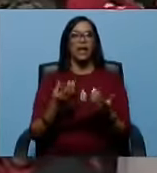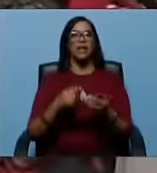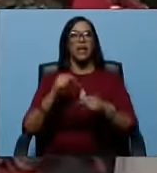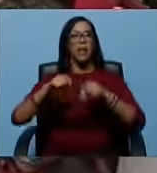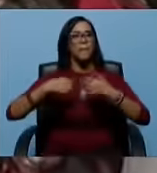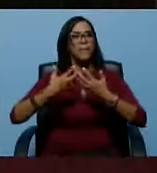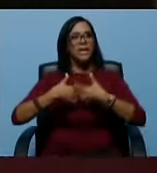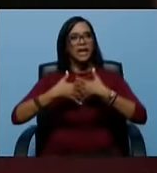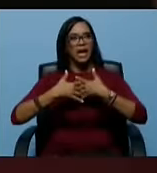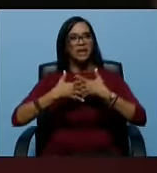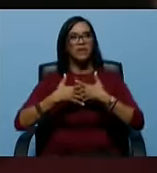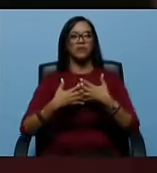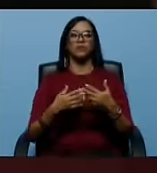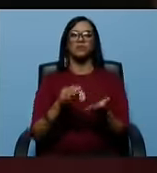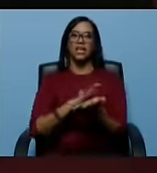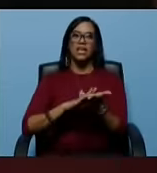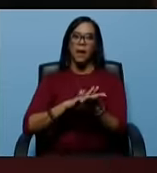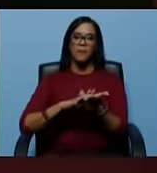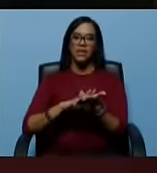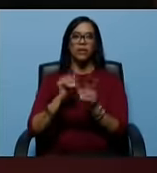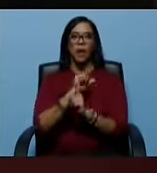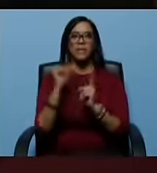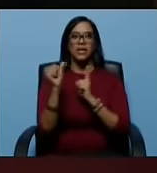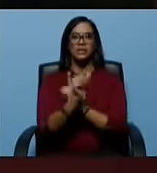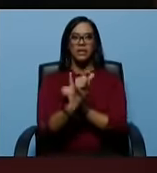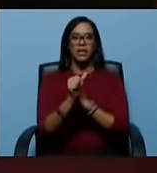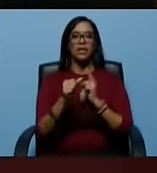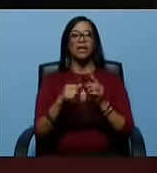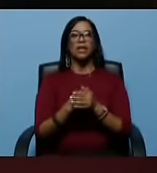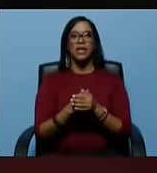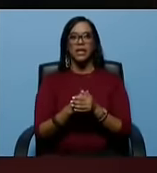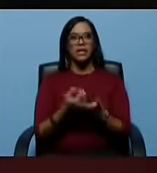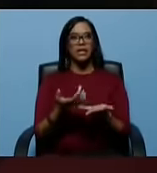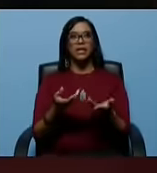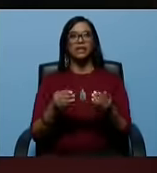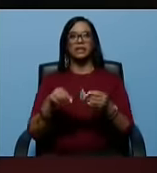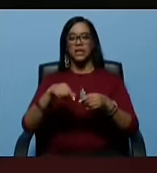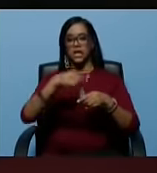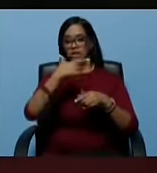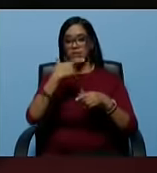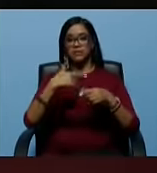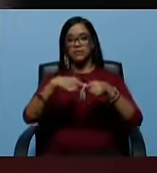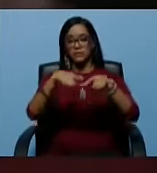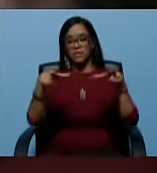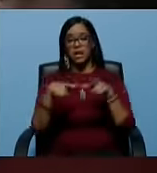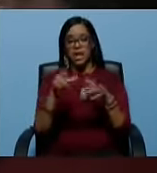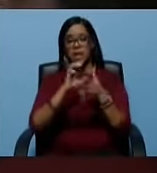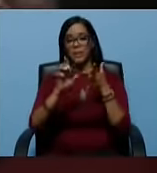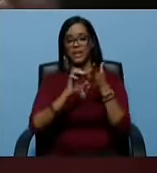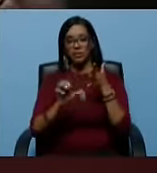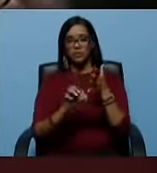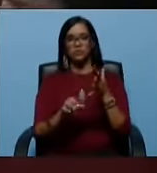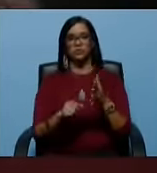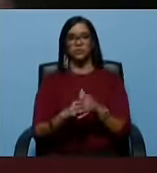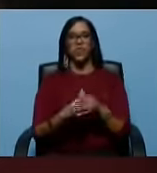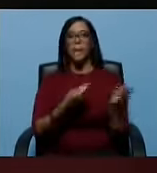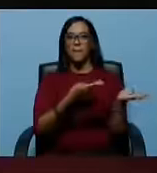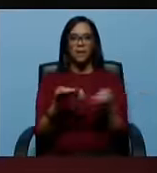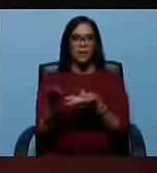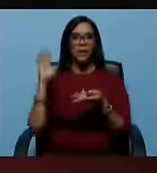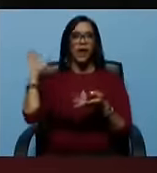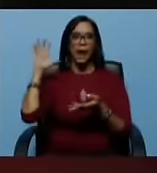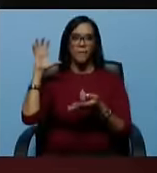saneamiento ambiental y gestión integral de residuos y desechos. Bienvenidos y bienvenidas a esta patria. Este es de ustedes, la patria